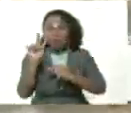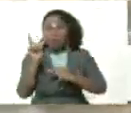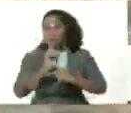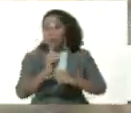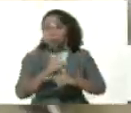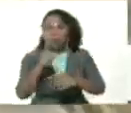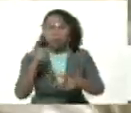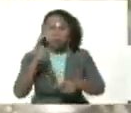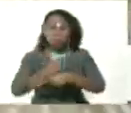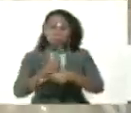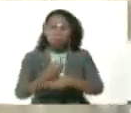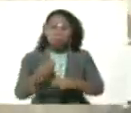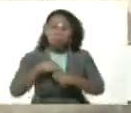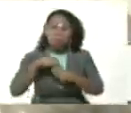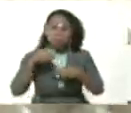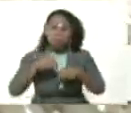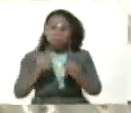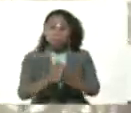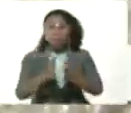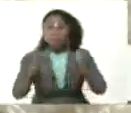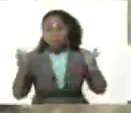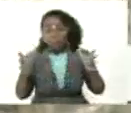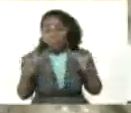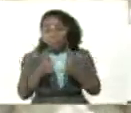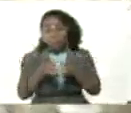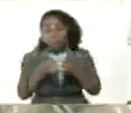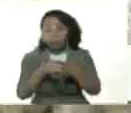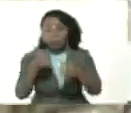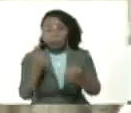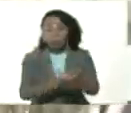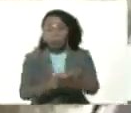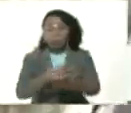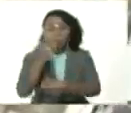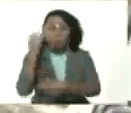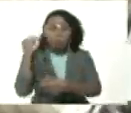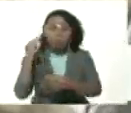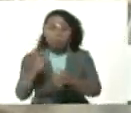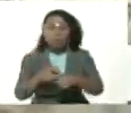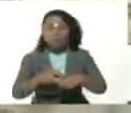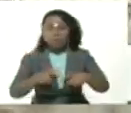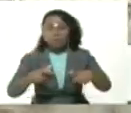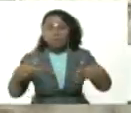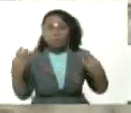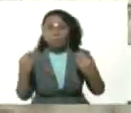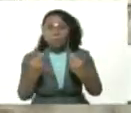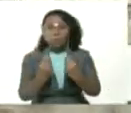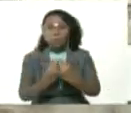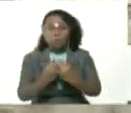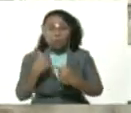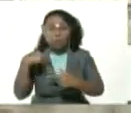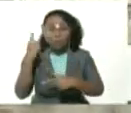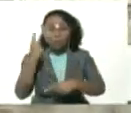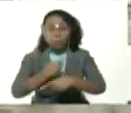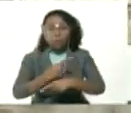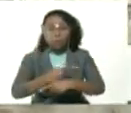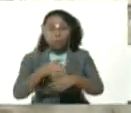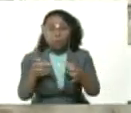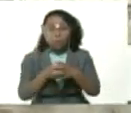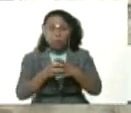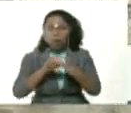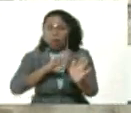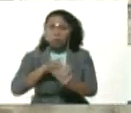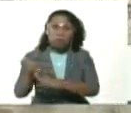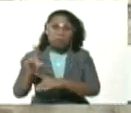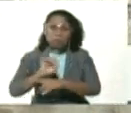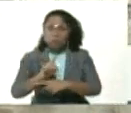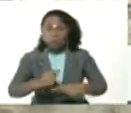interna acá. Esto es un gran gremio, un gran equipo de hermanos y de hermanas que han crecido juntos. La competencia de este sector está afuera. Es un